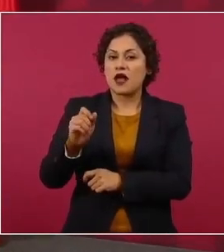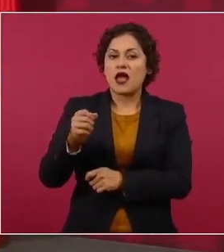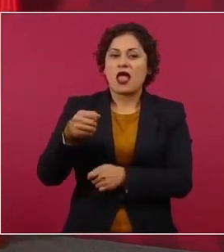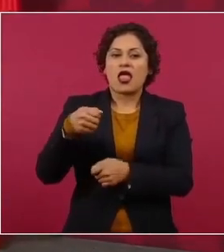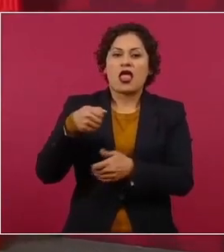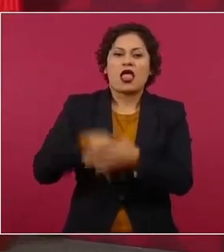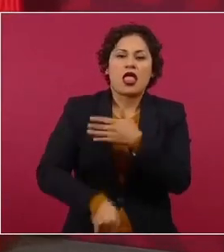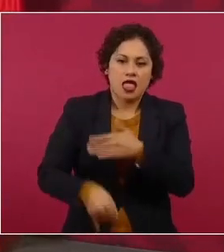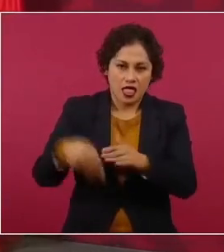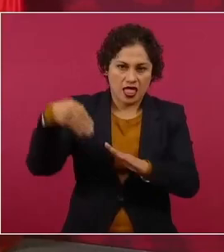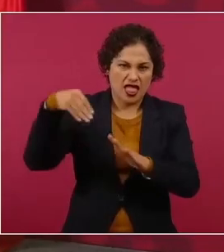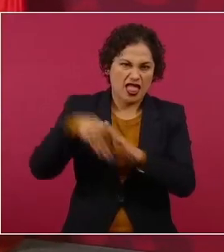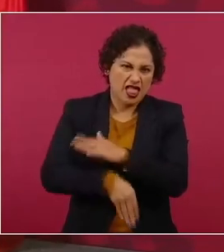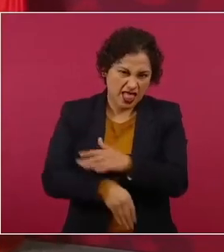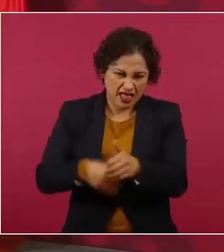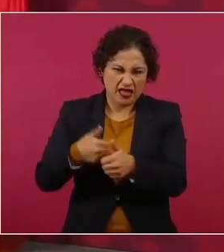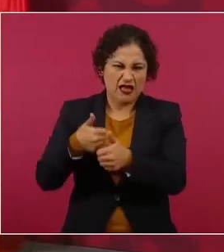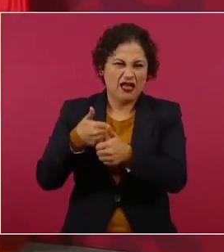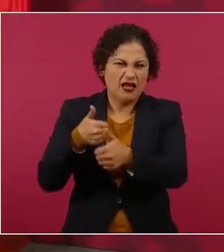así,